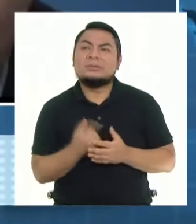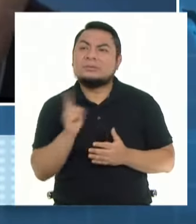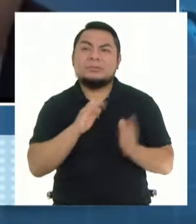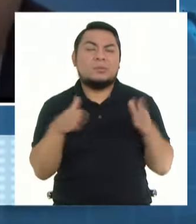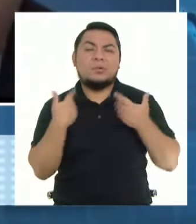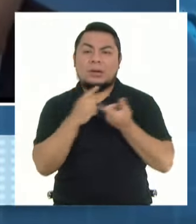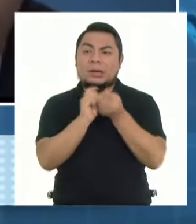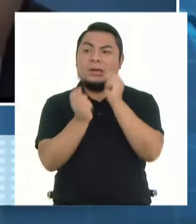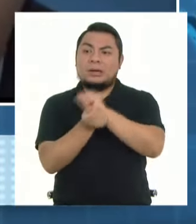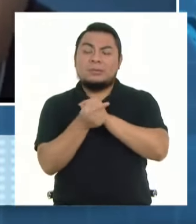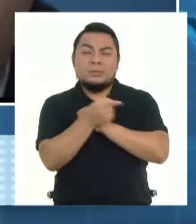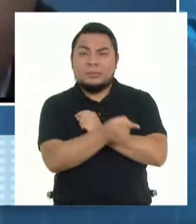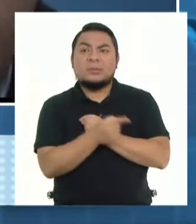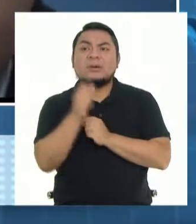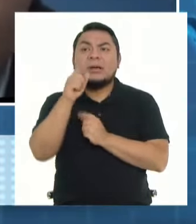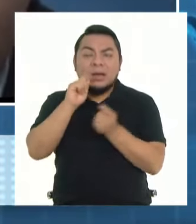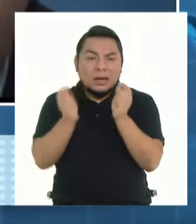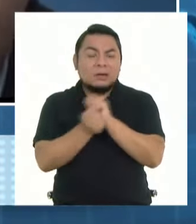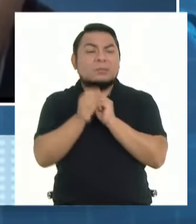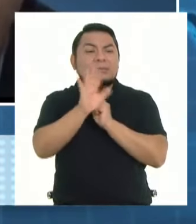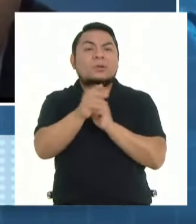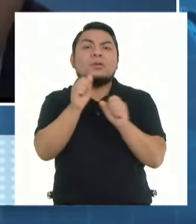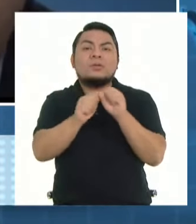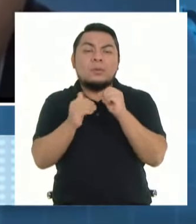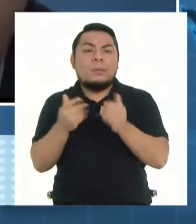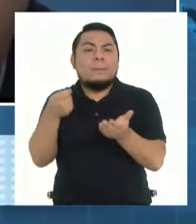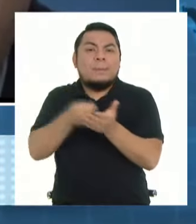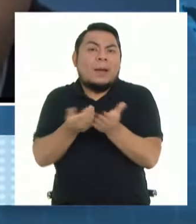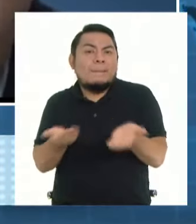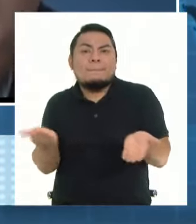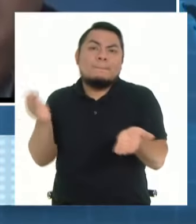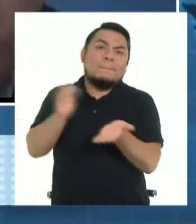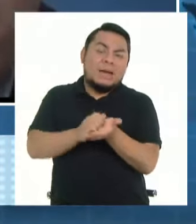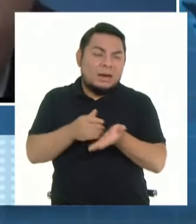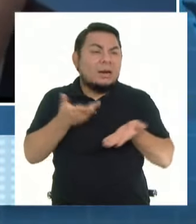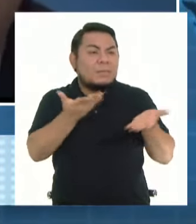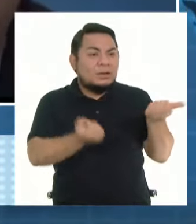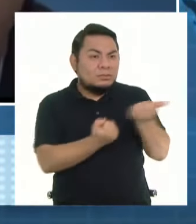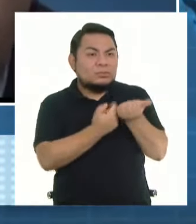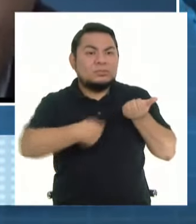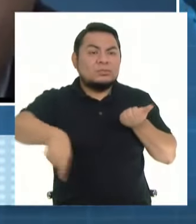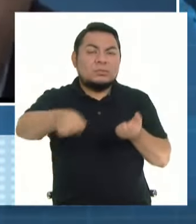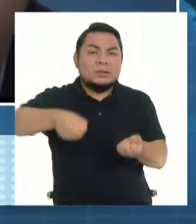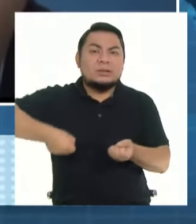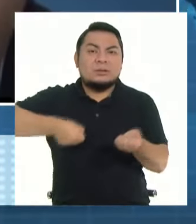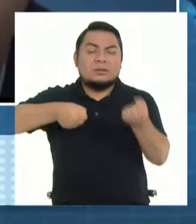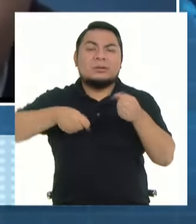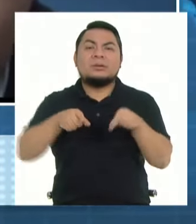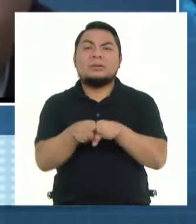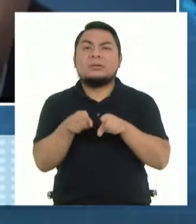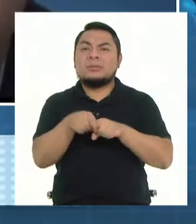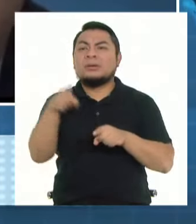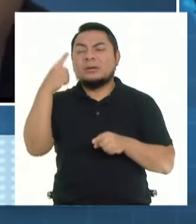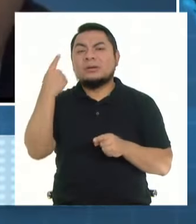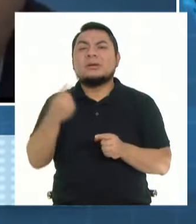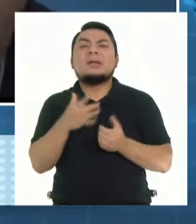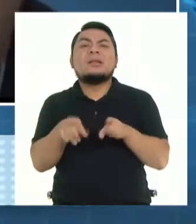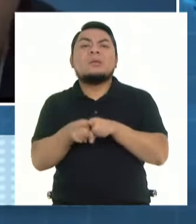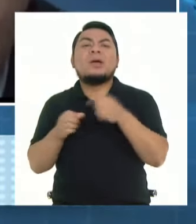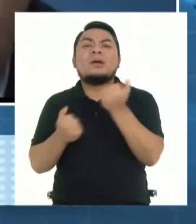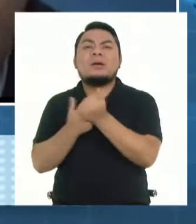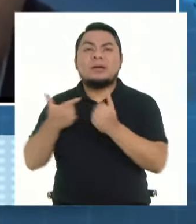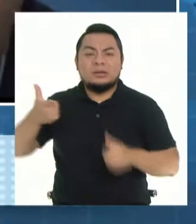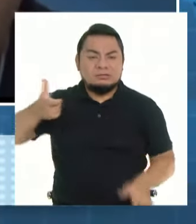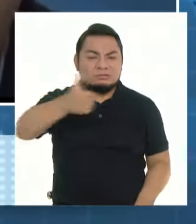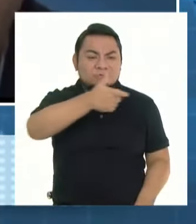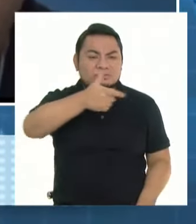poder cambiar ello si no cambiamos esos números. Y a partir de eso, se ha dicho el tema del apoyo en los fertilizantes. Eso